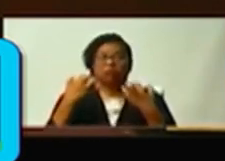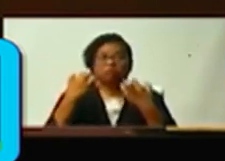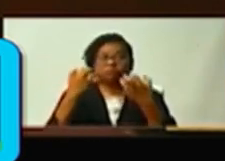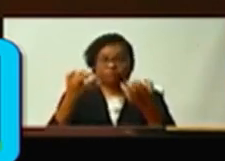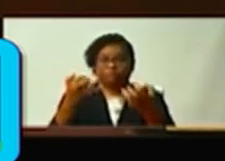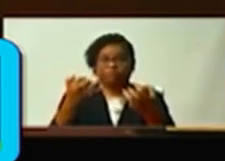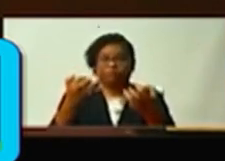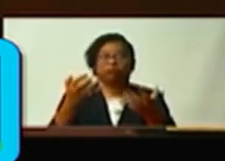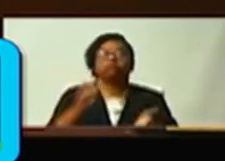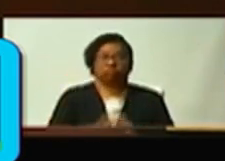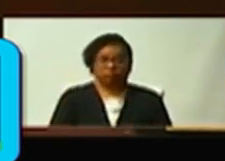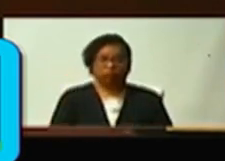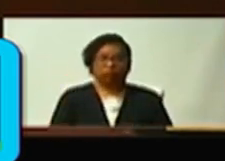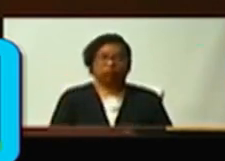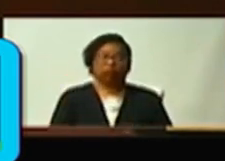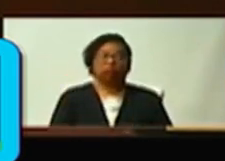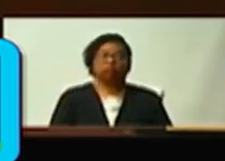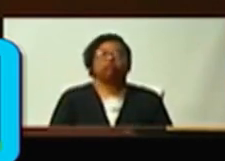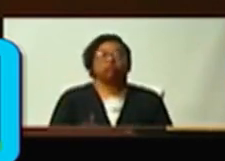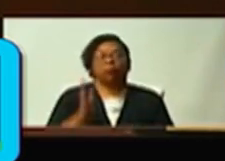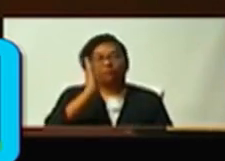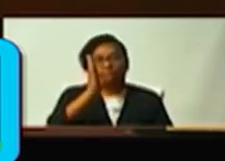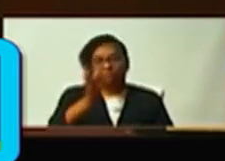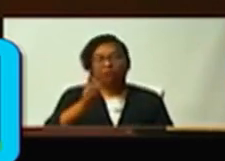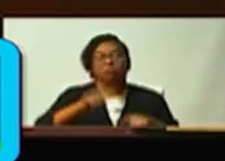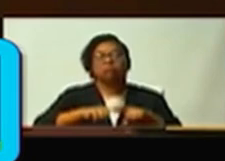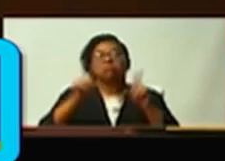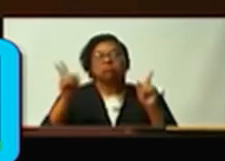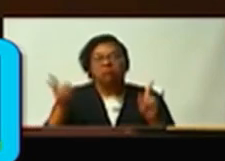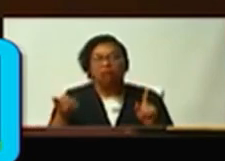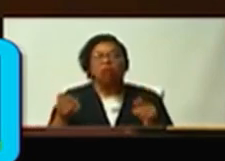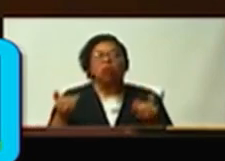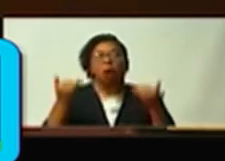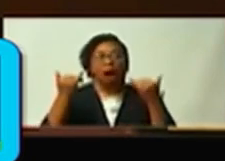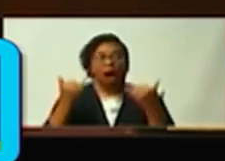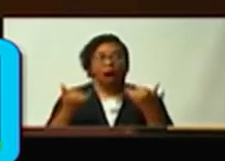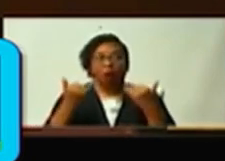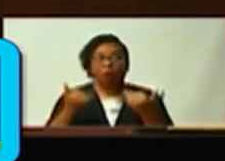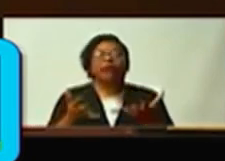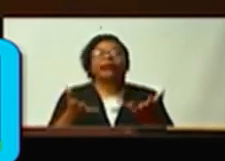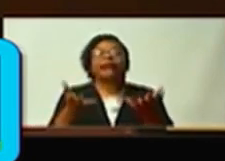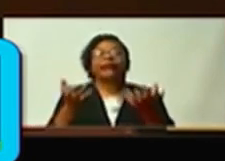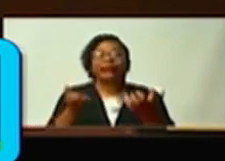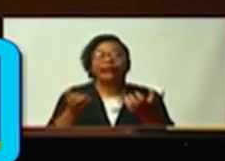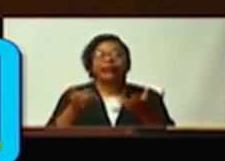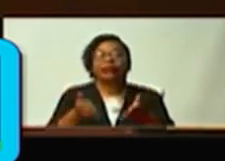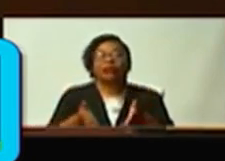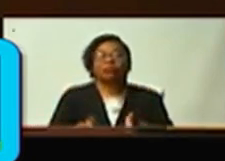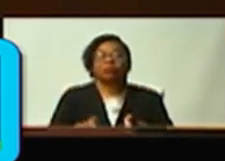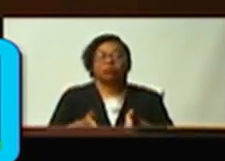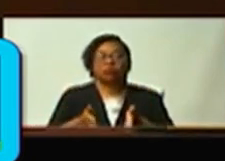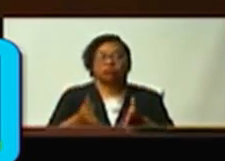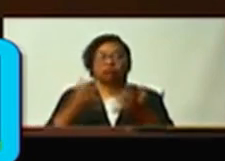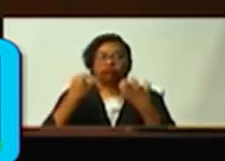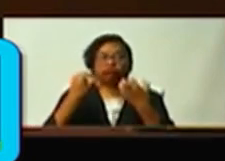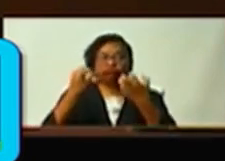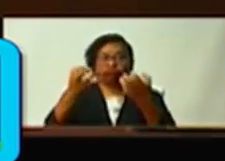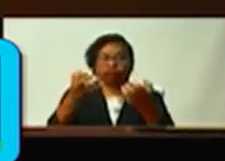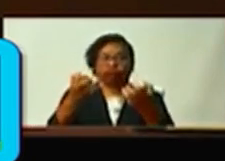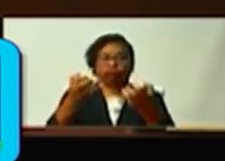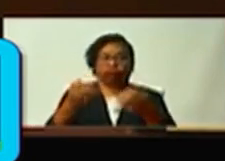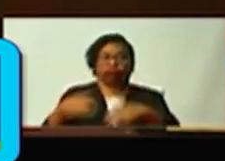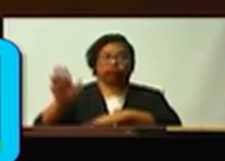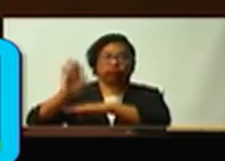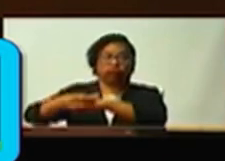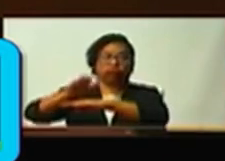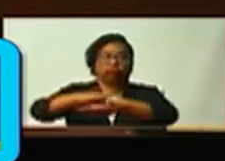momento, en el mes de septiembre, pretendemos convocar el próximo día 6, el